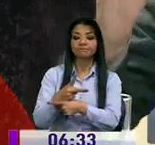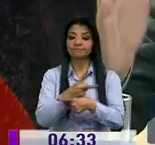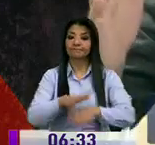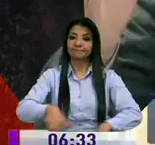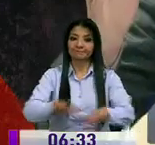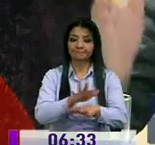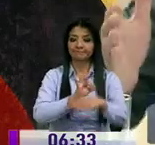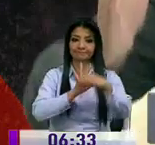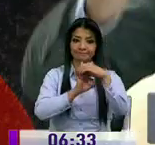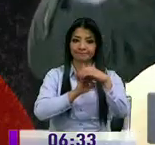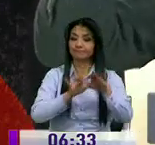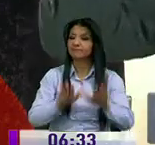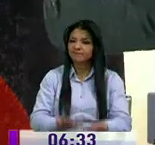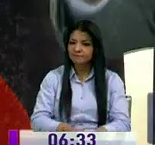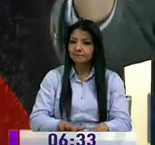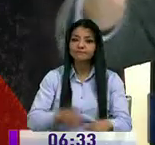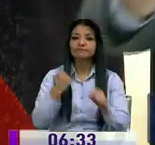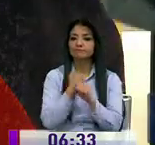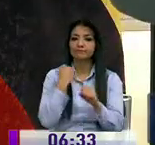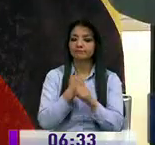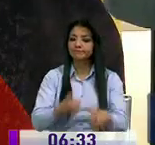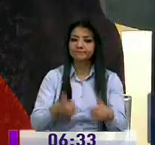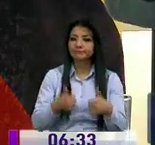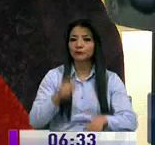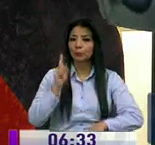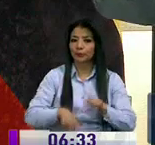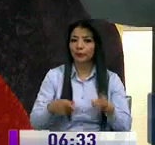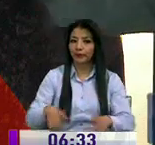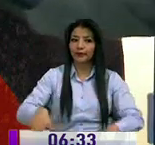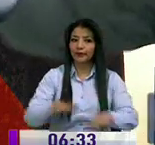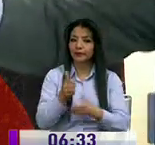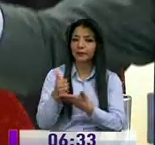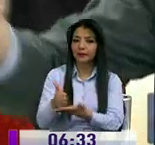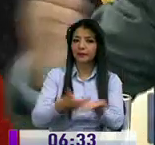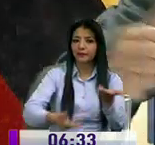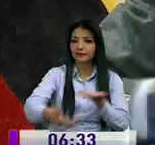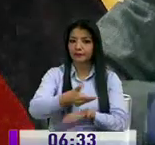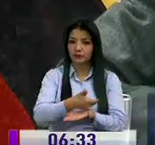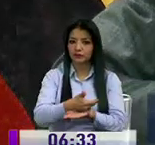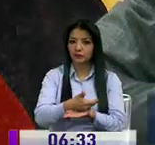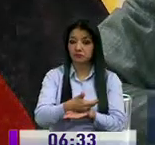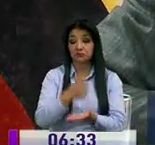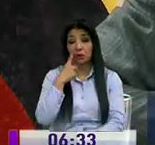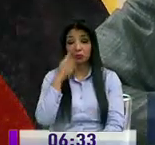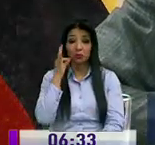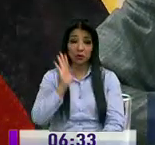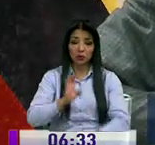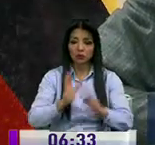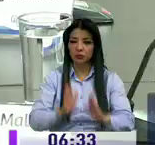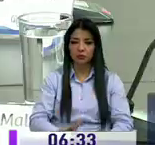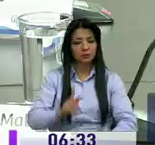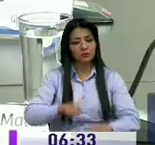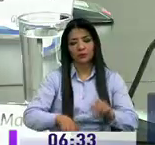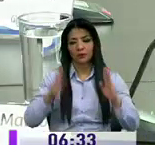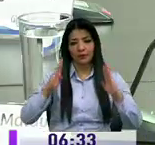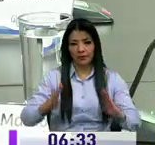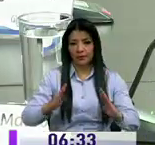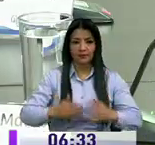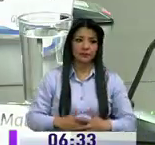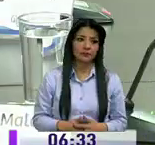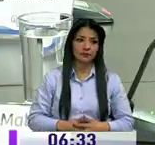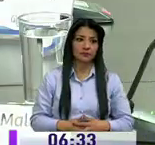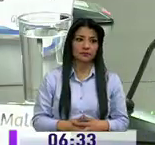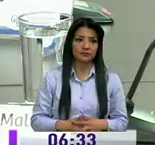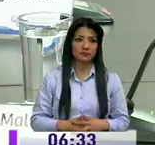Participación Ciudadana trabajar en beneficio de las y los ecuatorianos. Vamos por buen camino, ¿no?